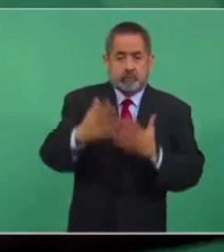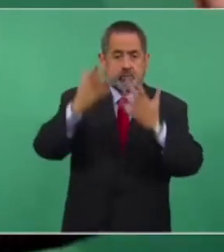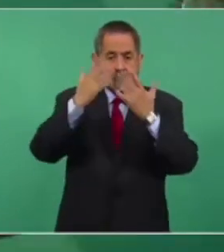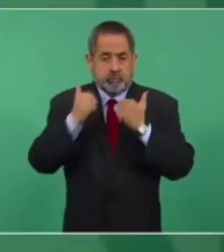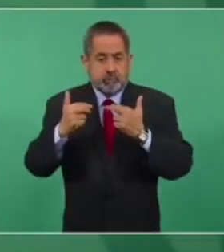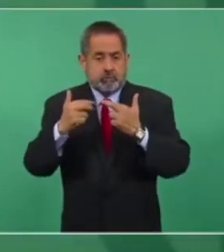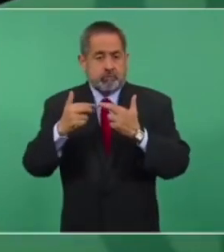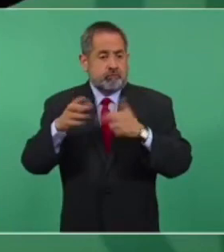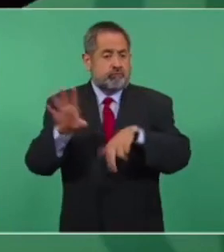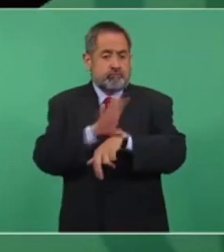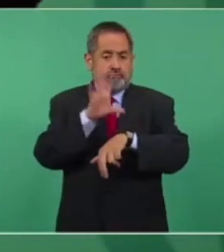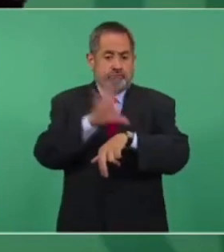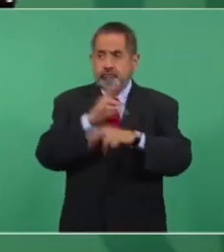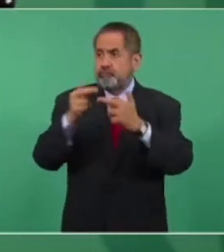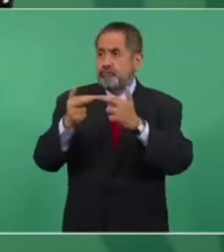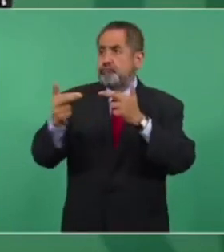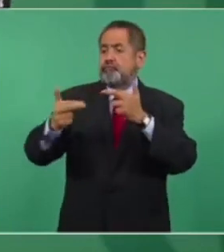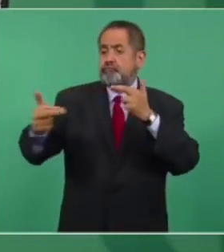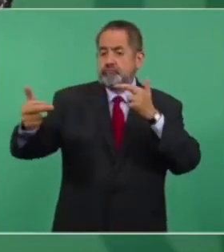porque eran empresas privadas